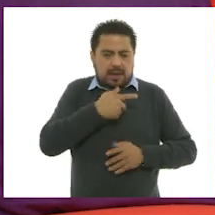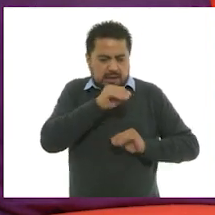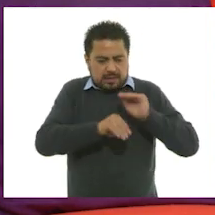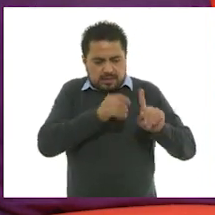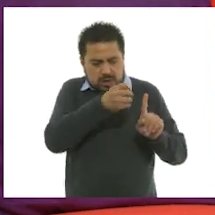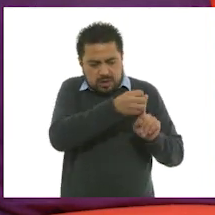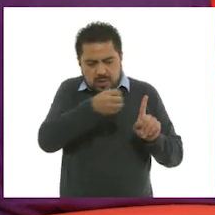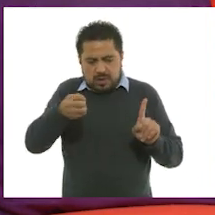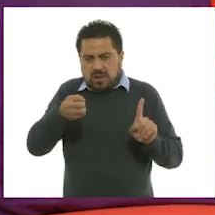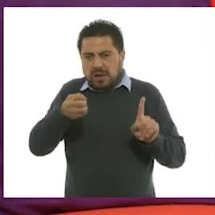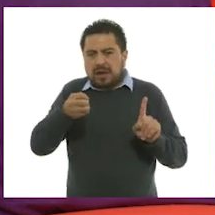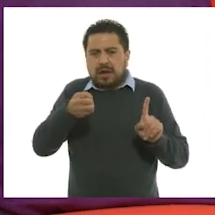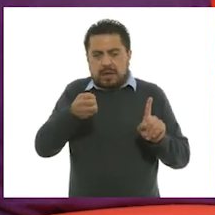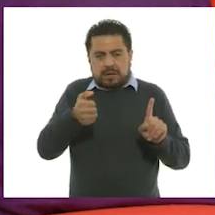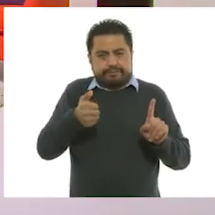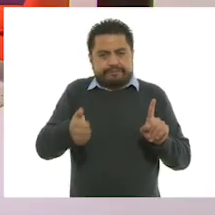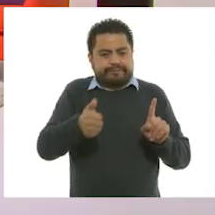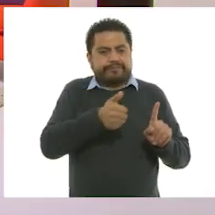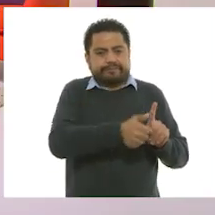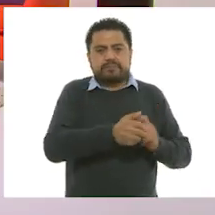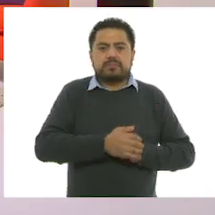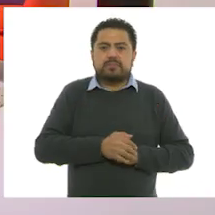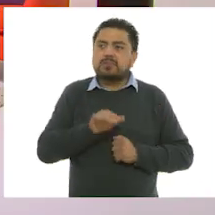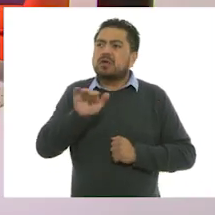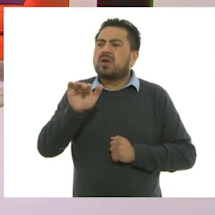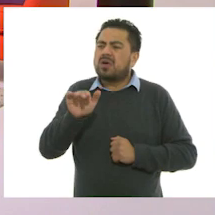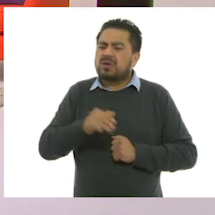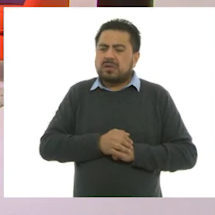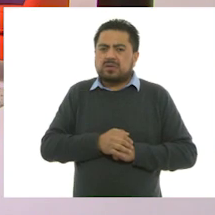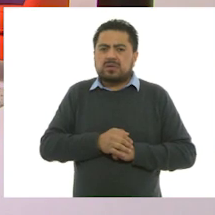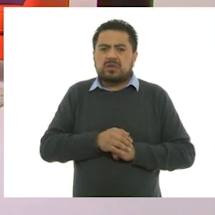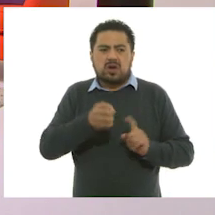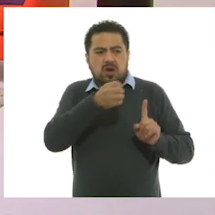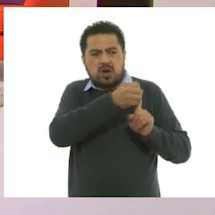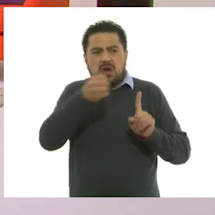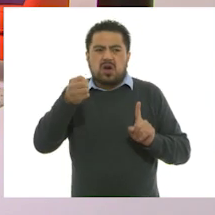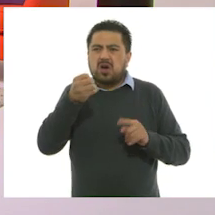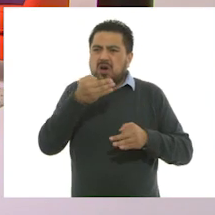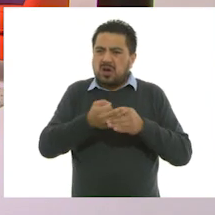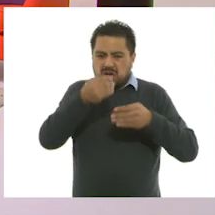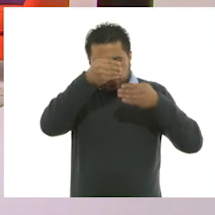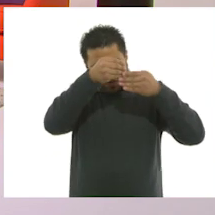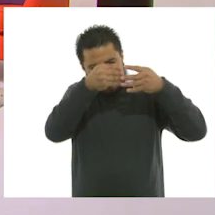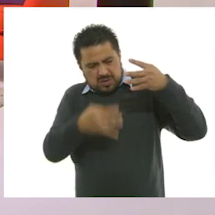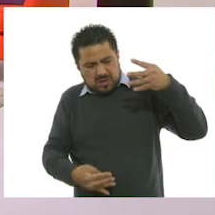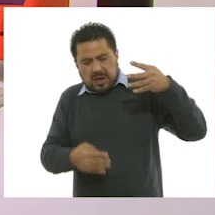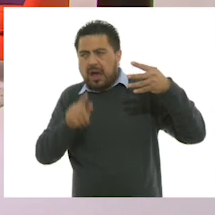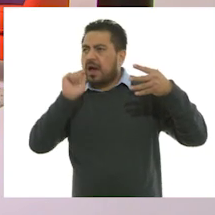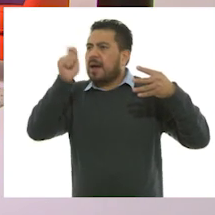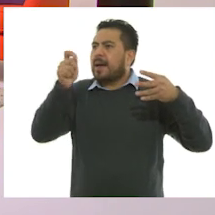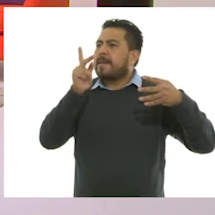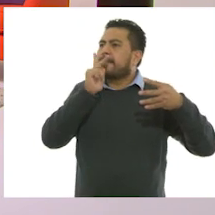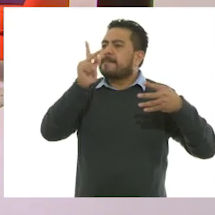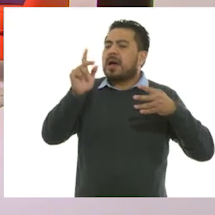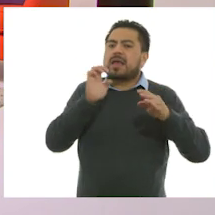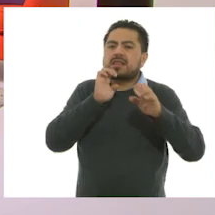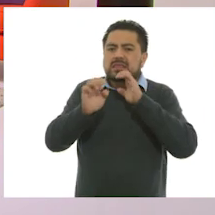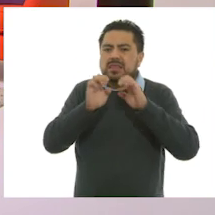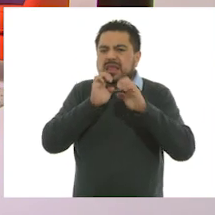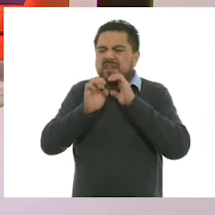estructura y características propias. Claro. Oye, Gwendolyn, en el organizador gráfico aparece la palabra